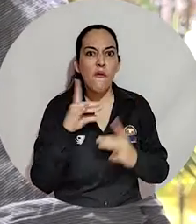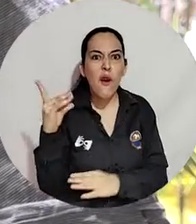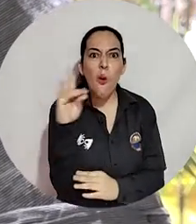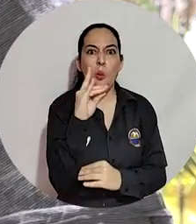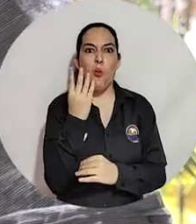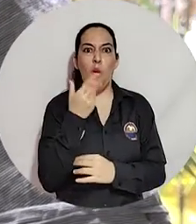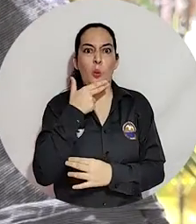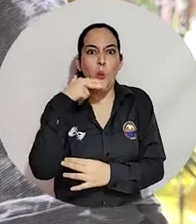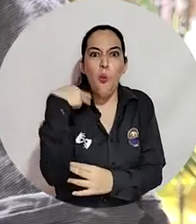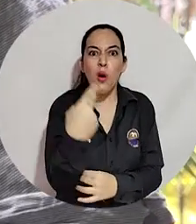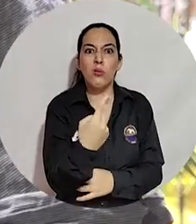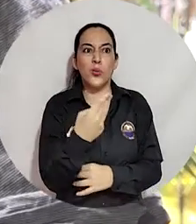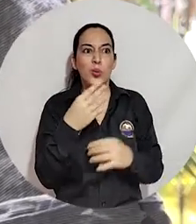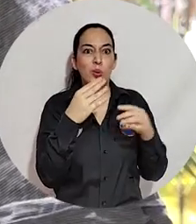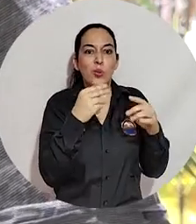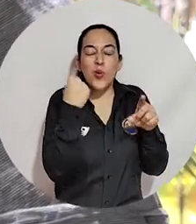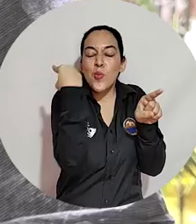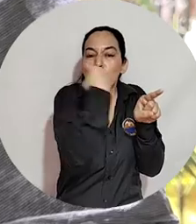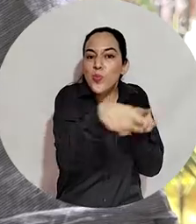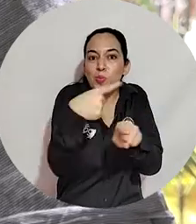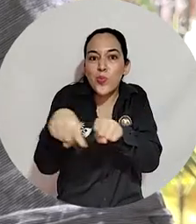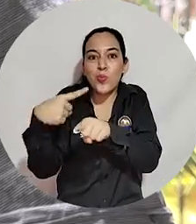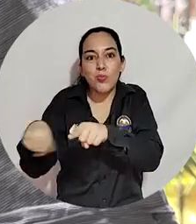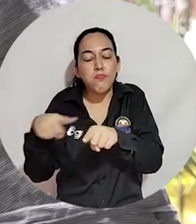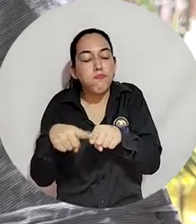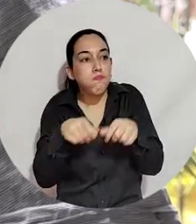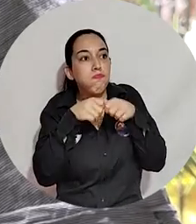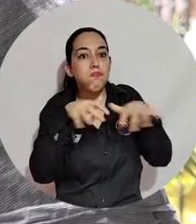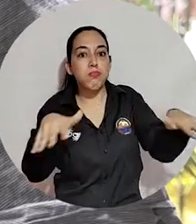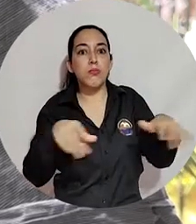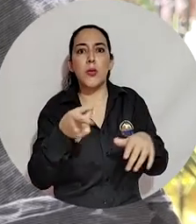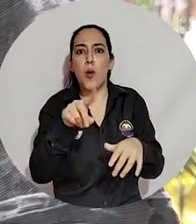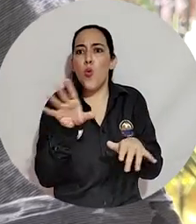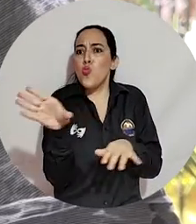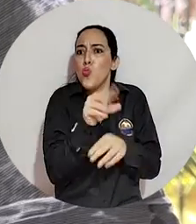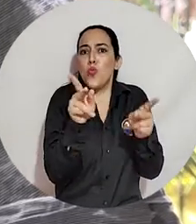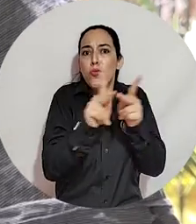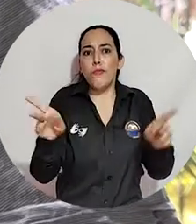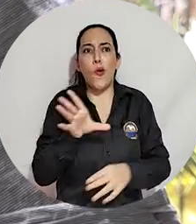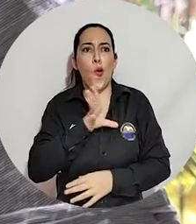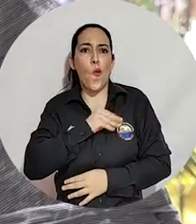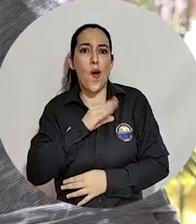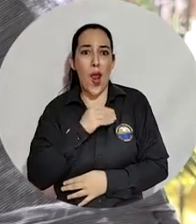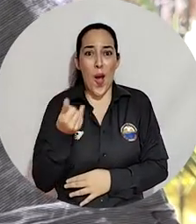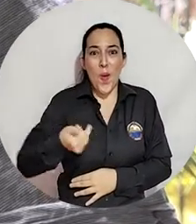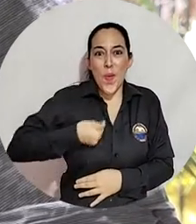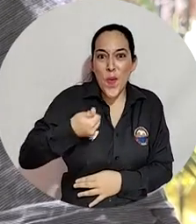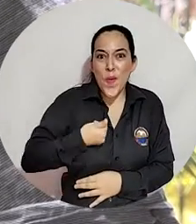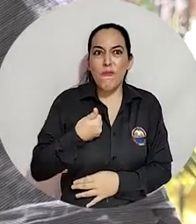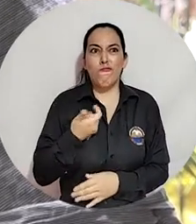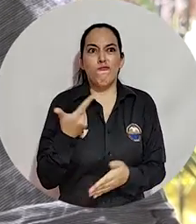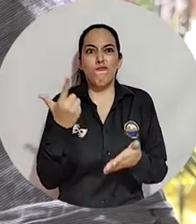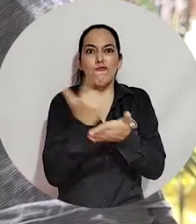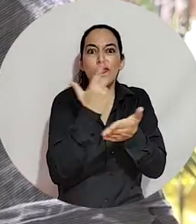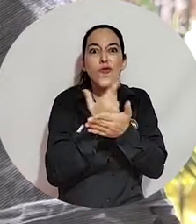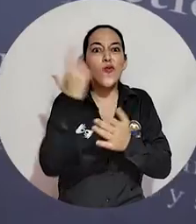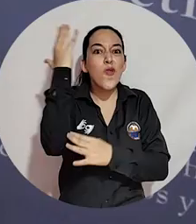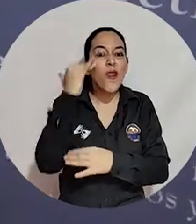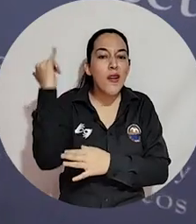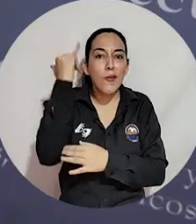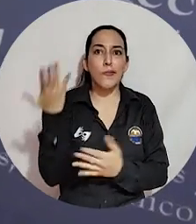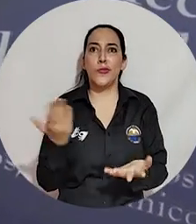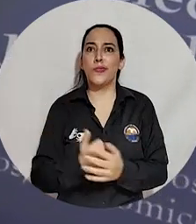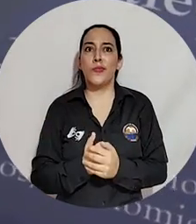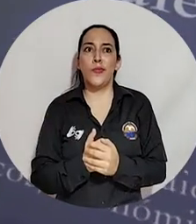lecturas, cuentos, fábulas, leyendas, mitologías y todo ese tipo de cosas. Pero también para todo público, novela juvenil, tendremos